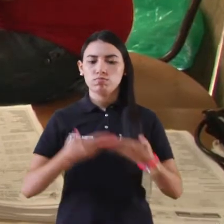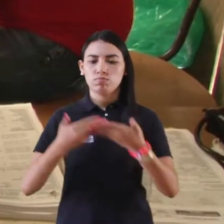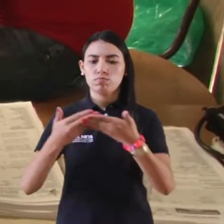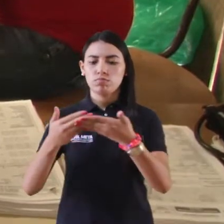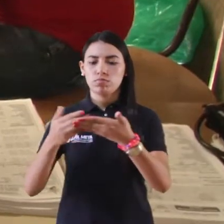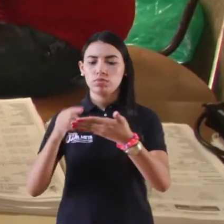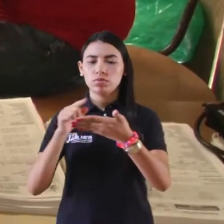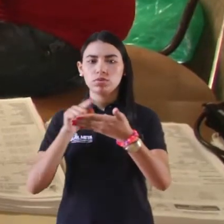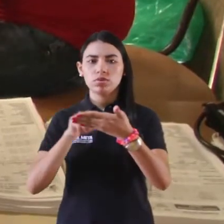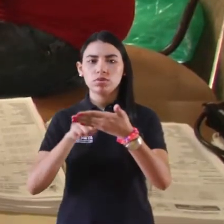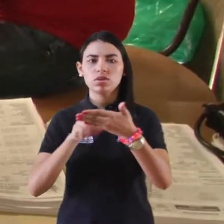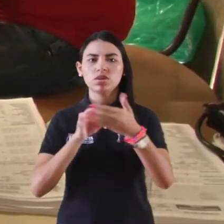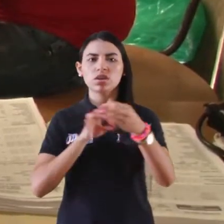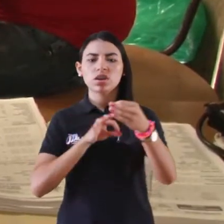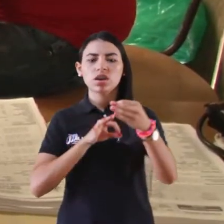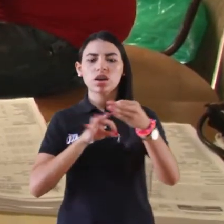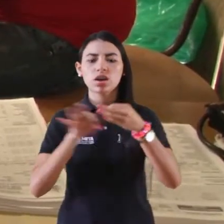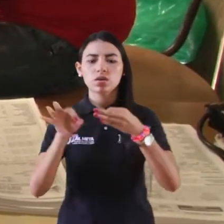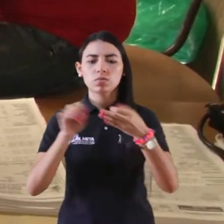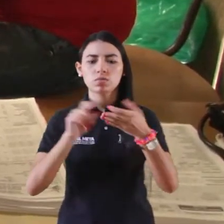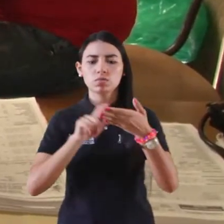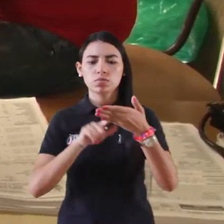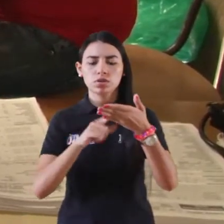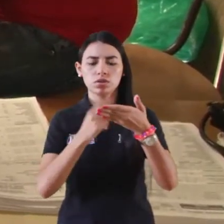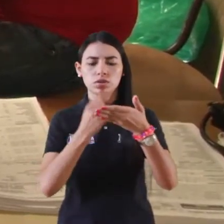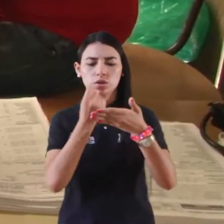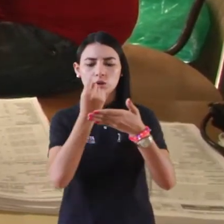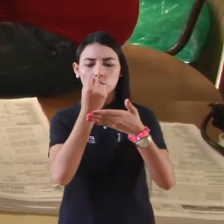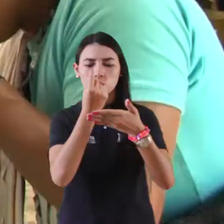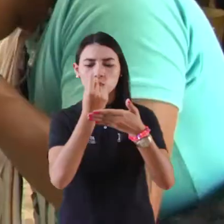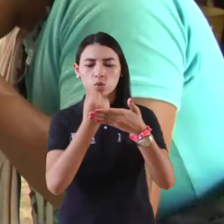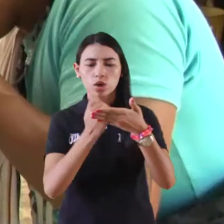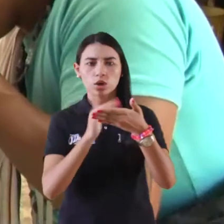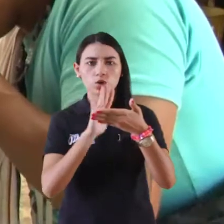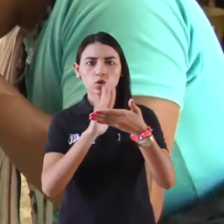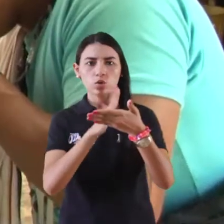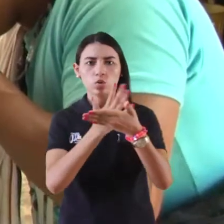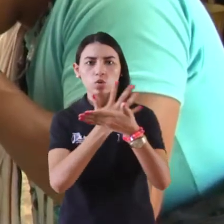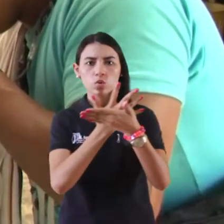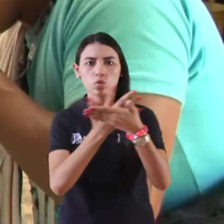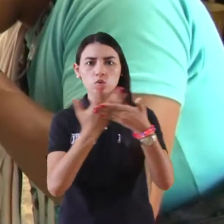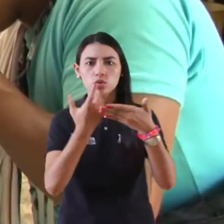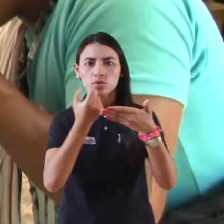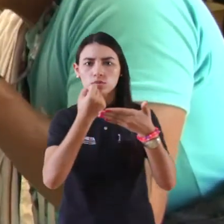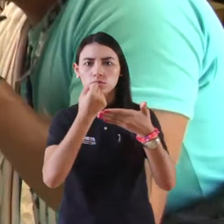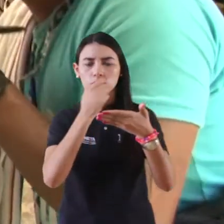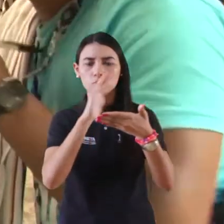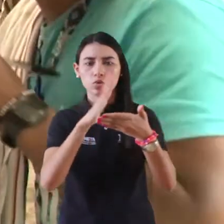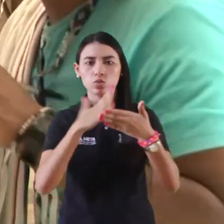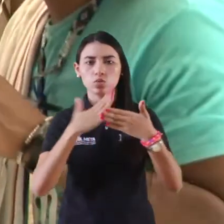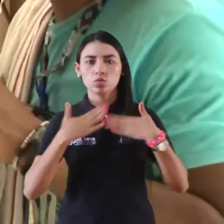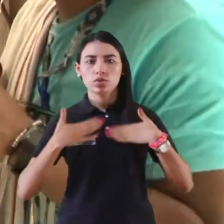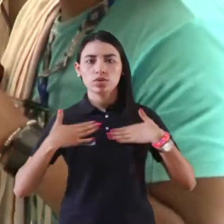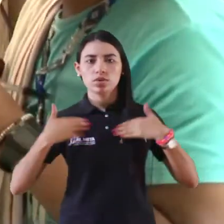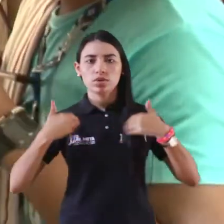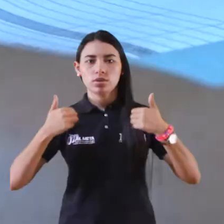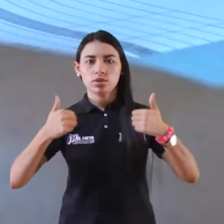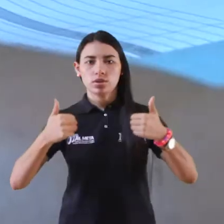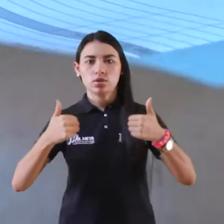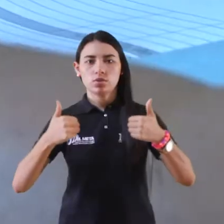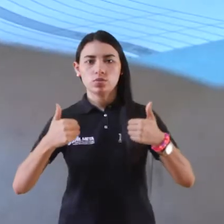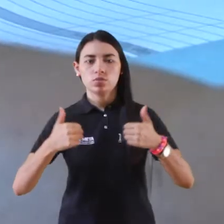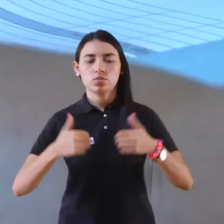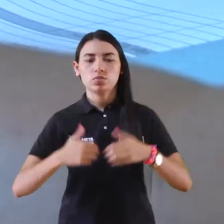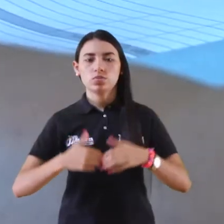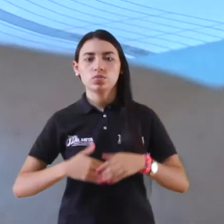para presentar reclamaciones, quejas, sugerencias y, en general, para comunicarse con la administración de las instituciones, así como